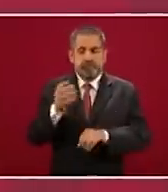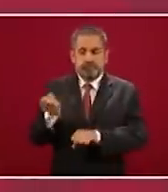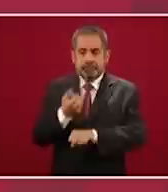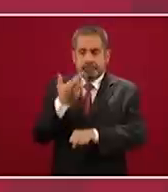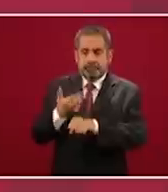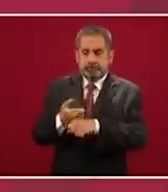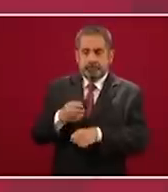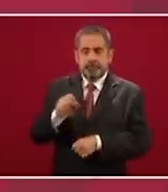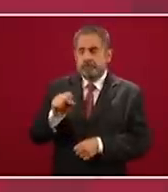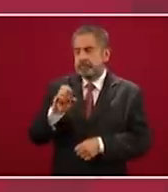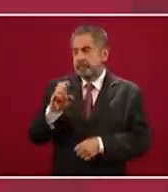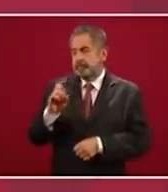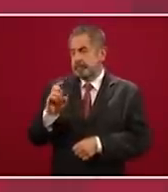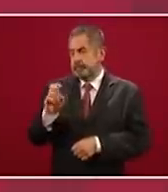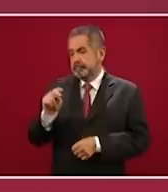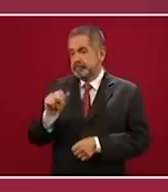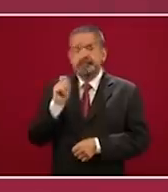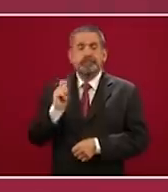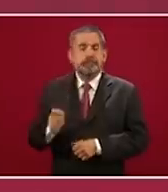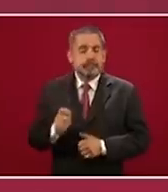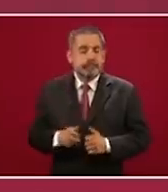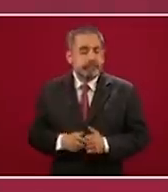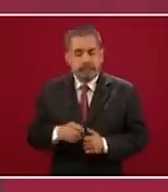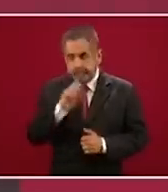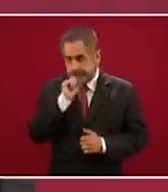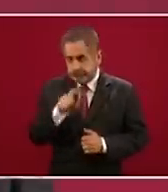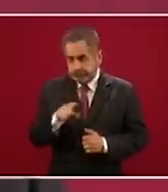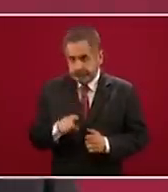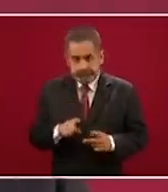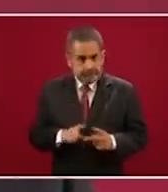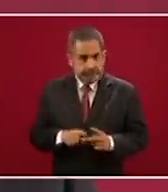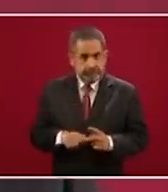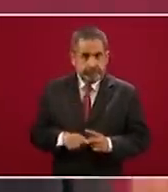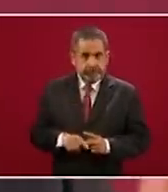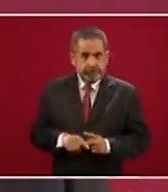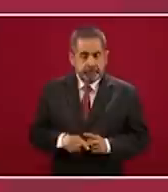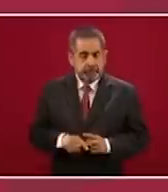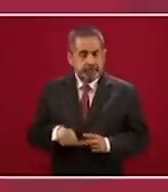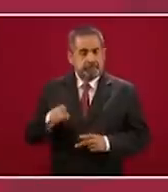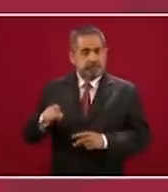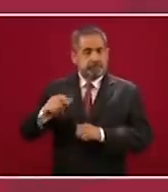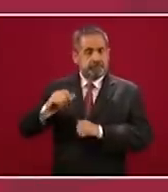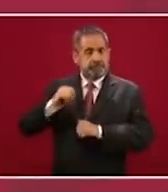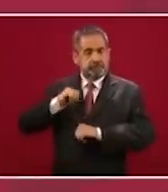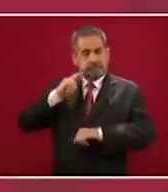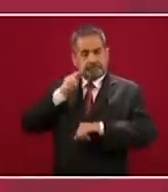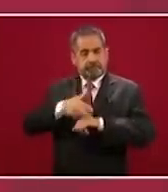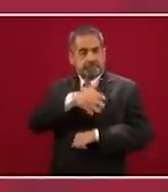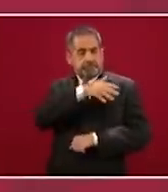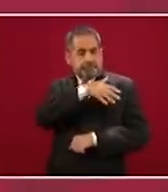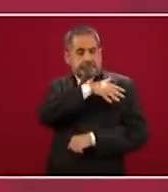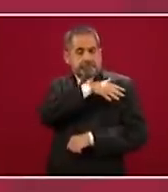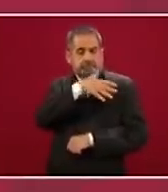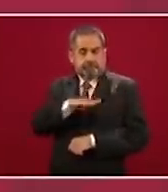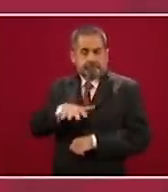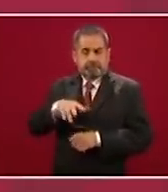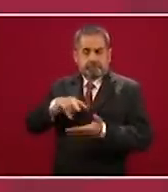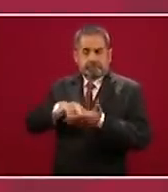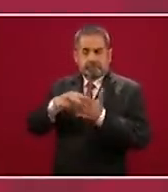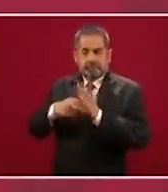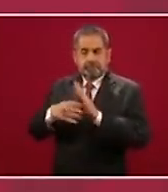secretario de la Defensa y del general de los